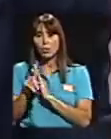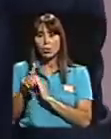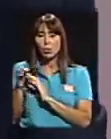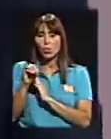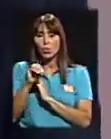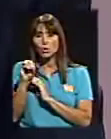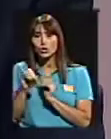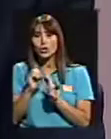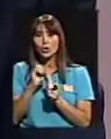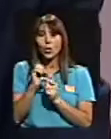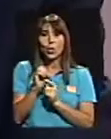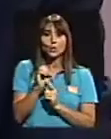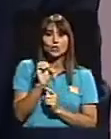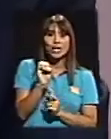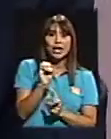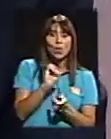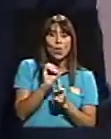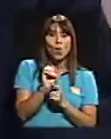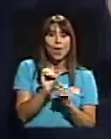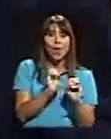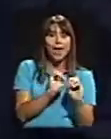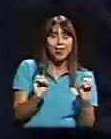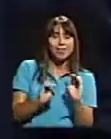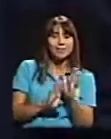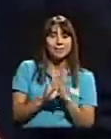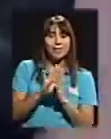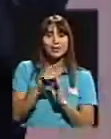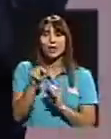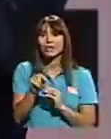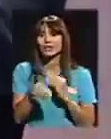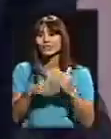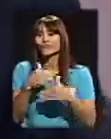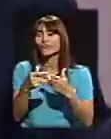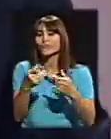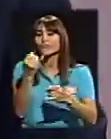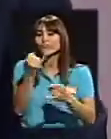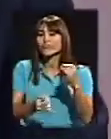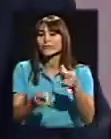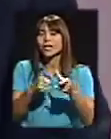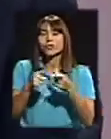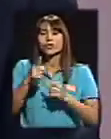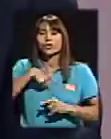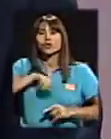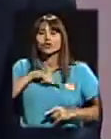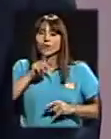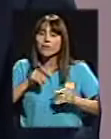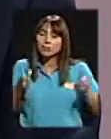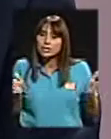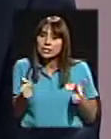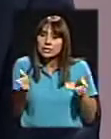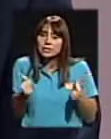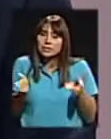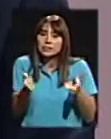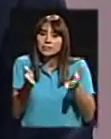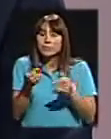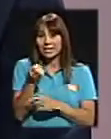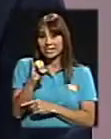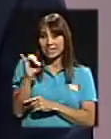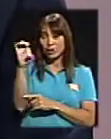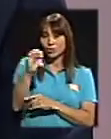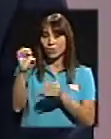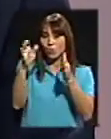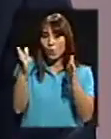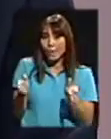crecemos 0 o nada, se va a acabar y lo que tenemos que hacer es dar un empuje para adelante. Si los europeos